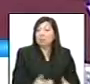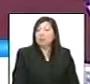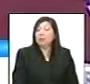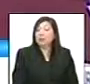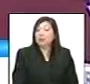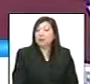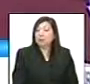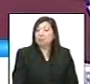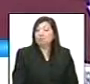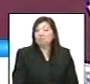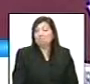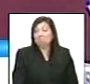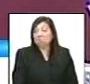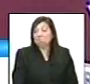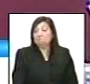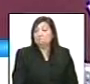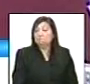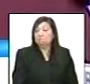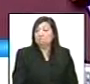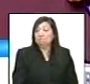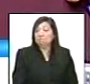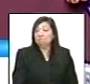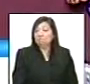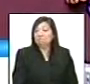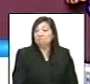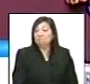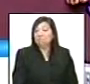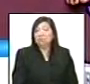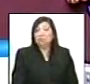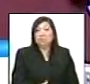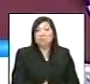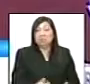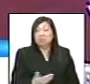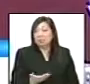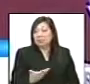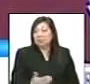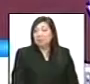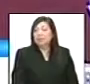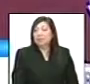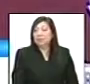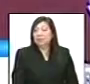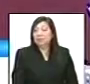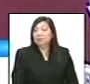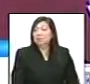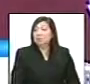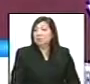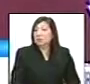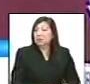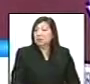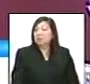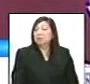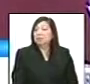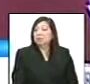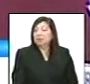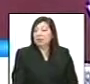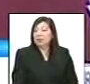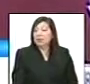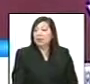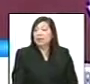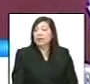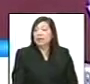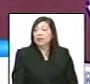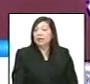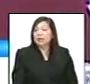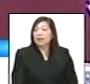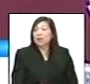es un criterio que sobre el cual seguramente va a haber debate. Y desde el Frente Amplio